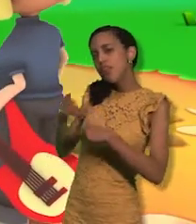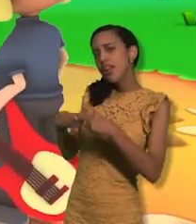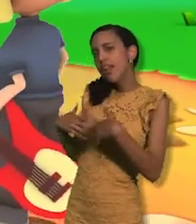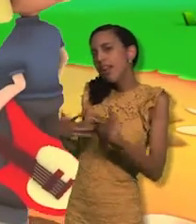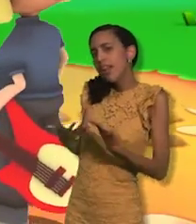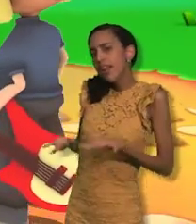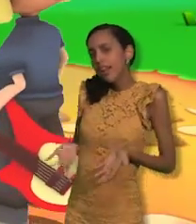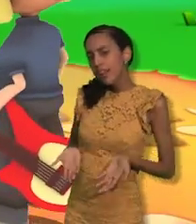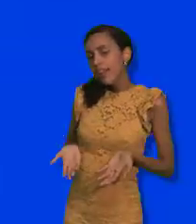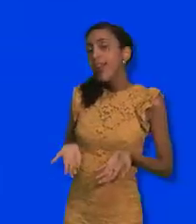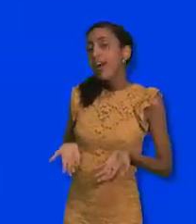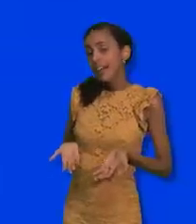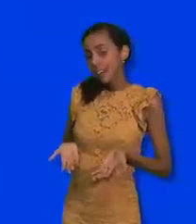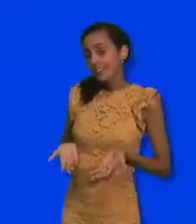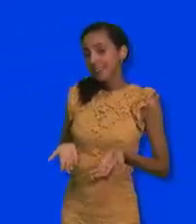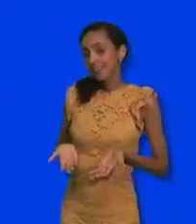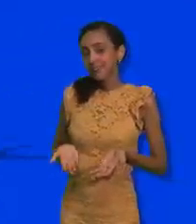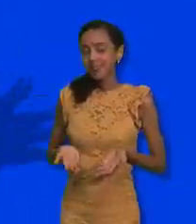haces de lo que?